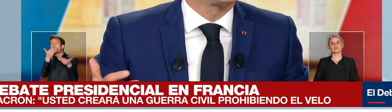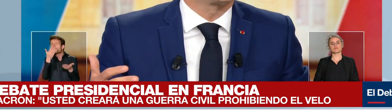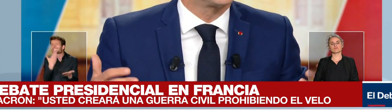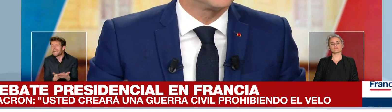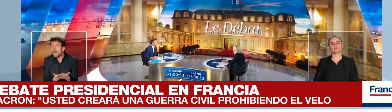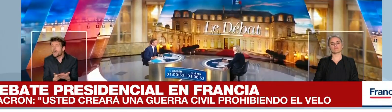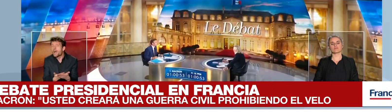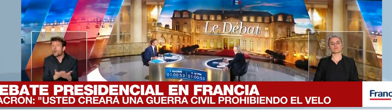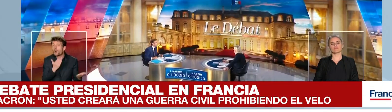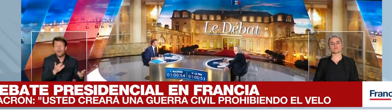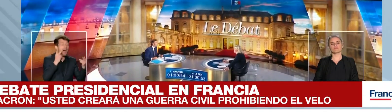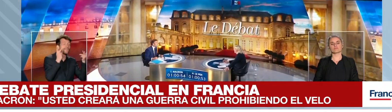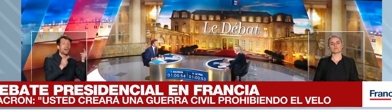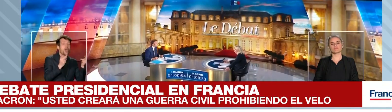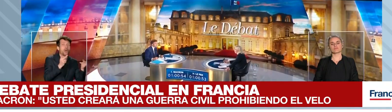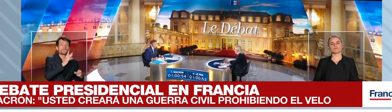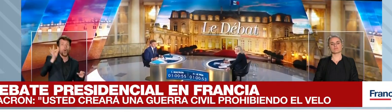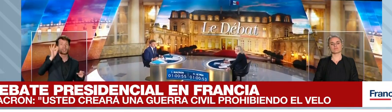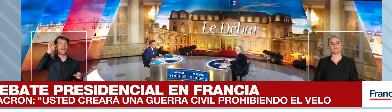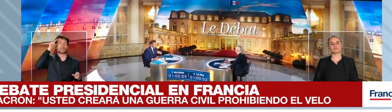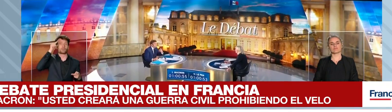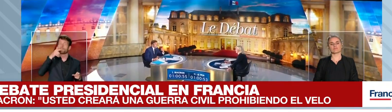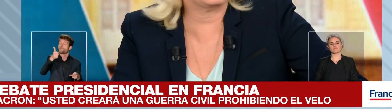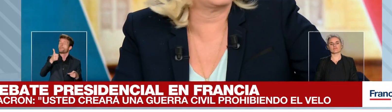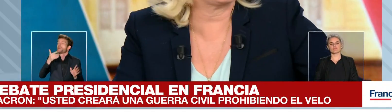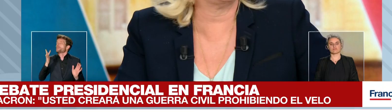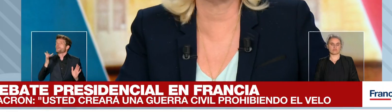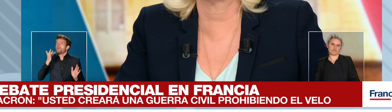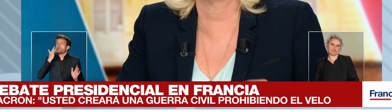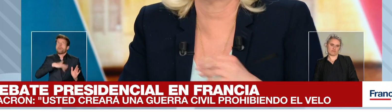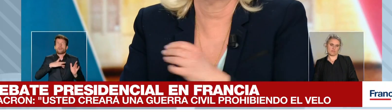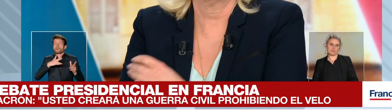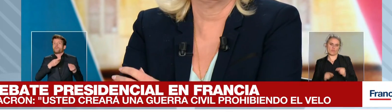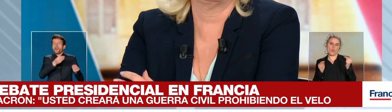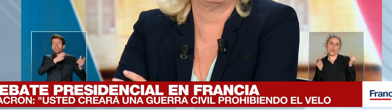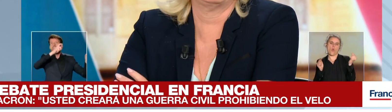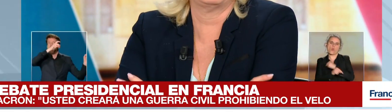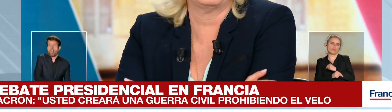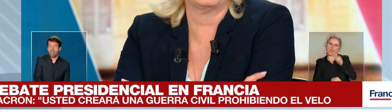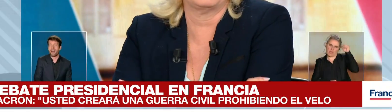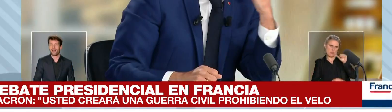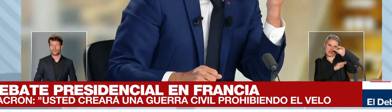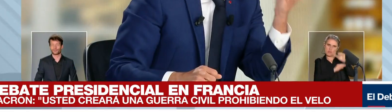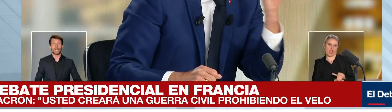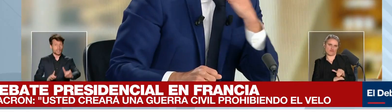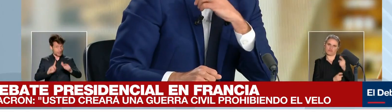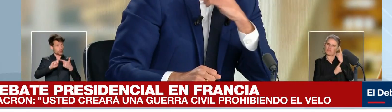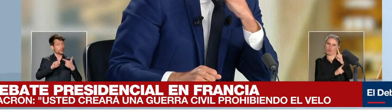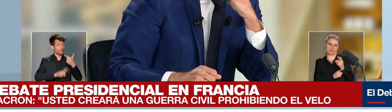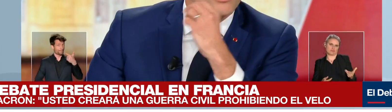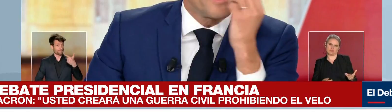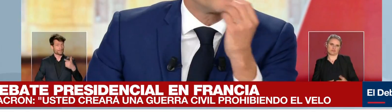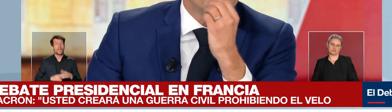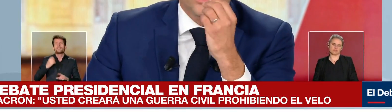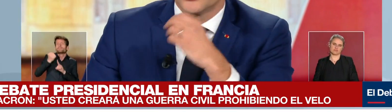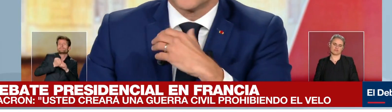es una traición al espíritu francés. Yo creo que al contrario, es la defensa de la República. Y hay una segunda cosa sobre lo que usted dijo. Está el combate